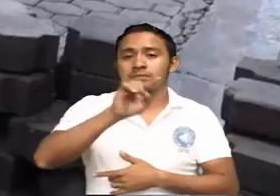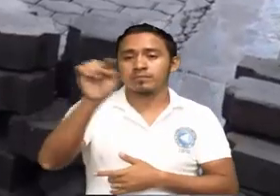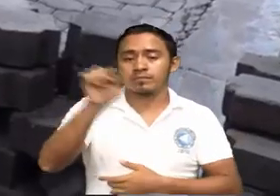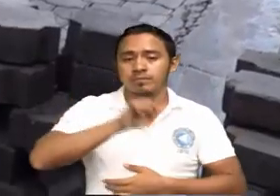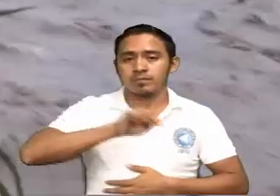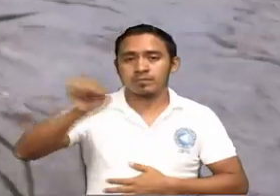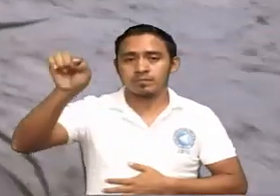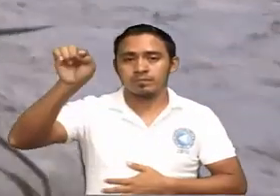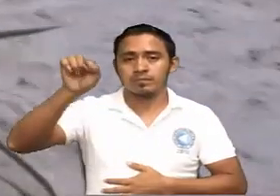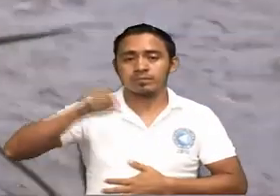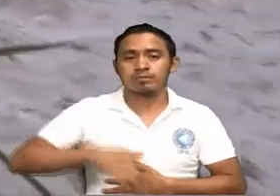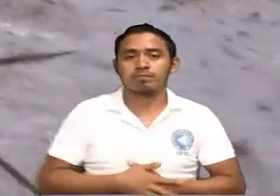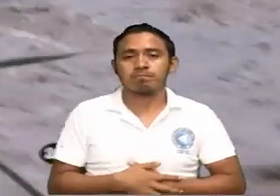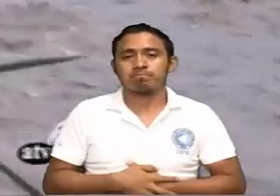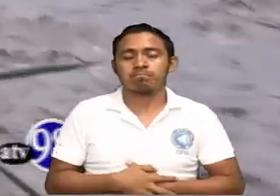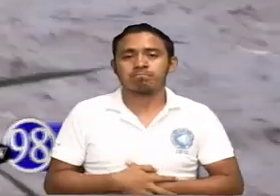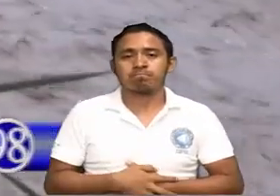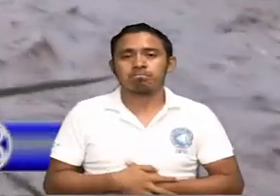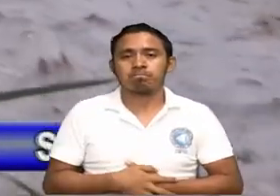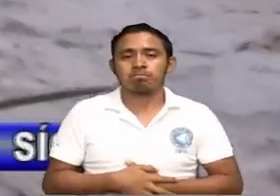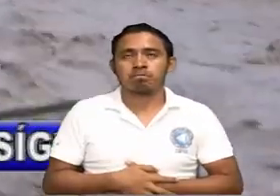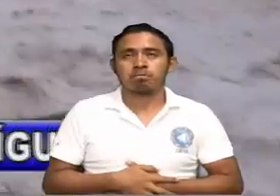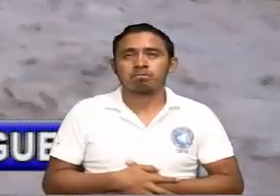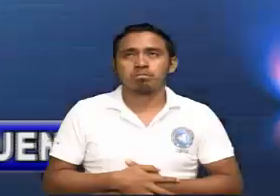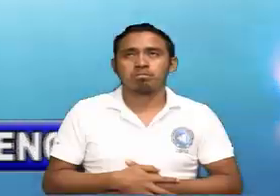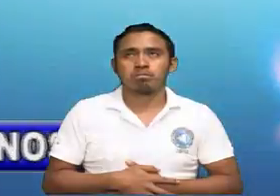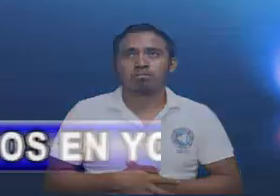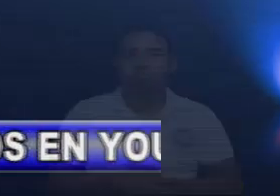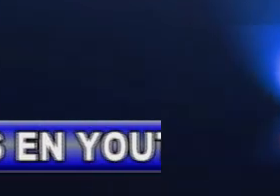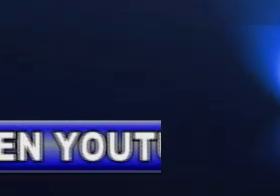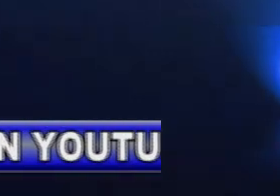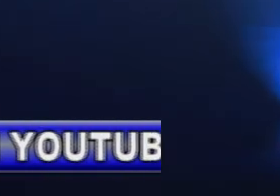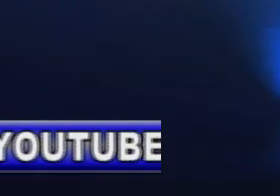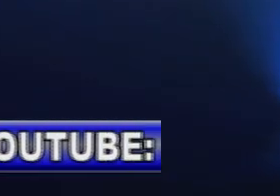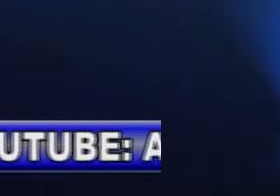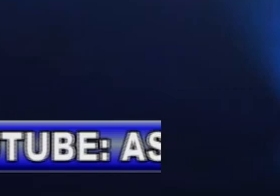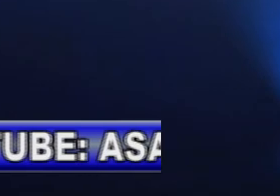canal parlamentario, informó Liz Escoto.